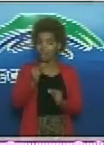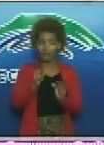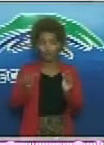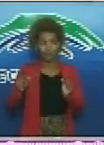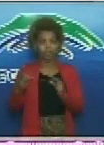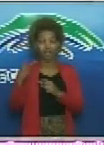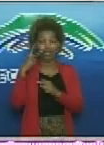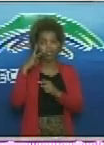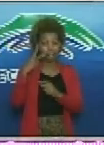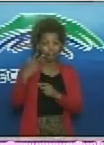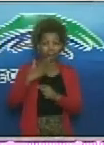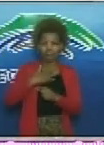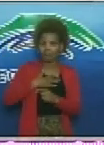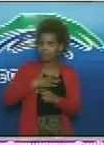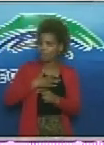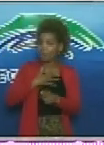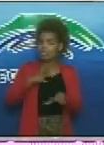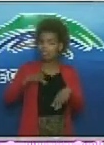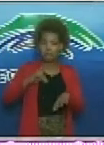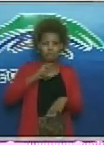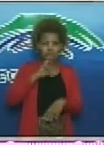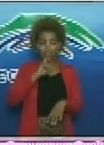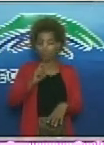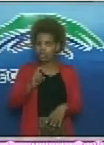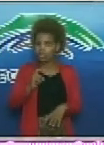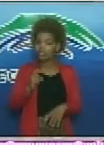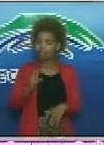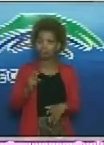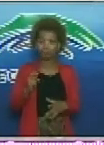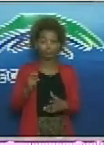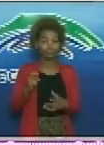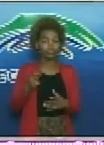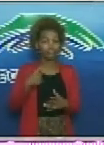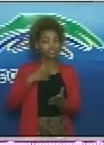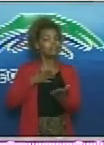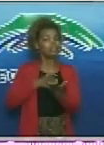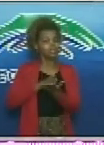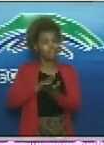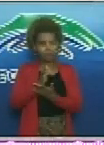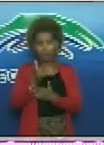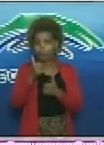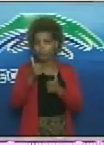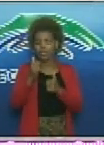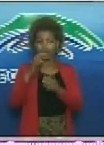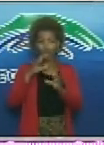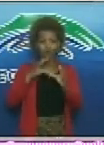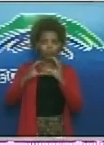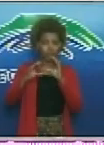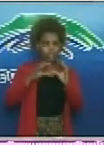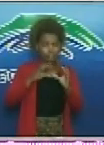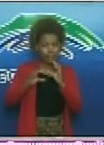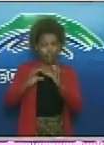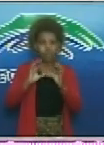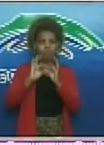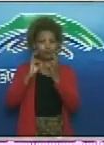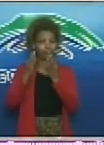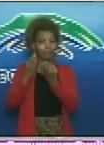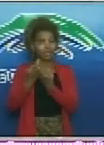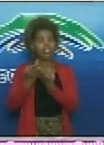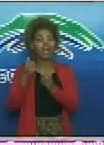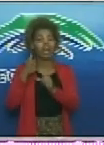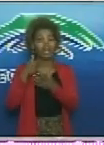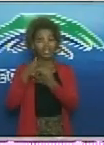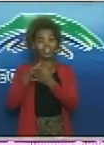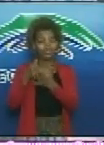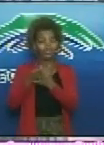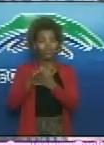las situaciones que se nos han podido presentar. Hemos podido mantener comunicación con ellos gracias a ETEXA y a la gestión que hicieron principalmente por aquí,